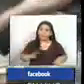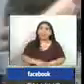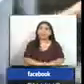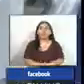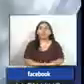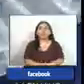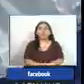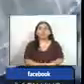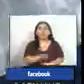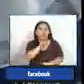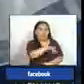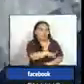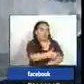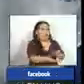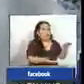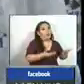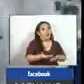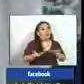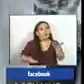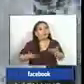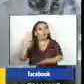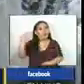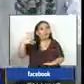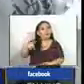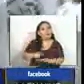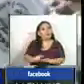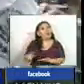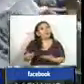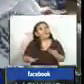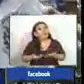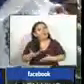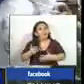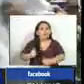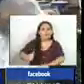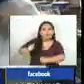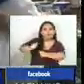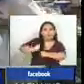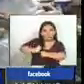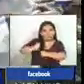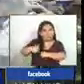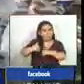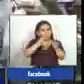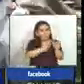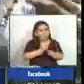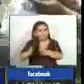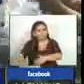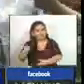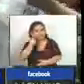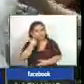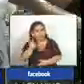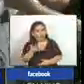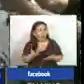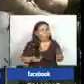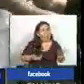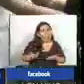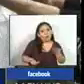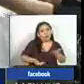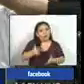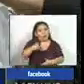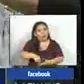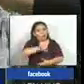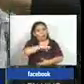Los puestos de venta en el mercado ex cuartel en la capital se preparan en este lugar se venden las principales artesanías